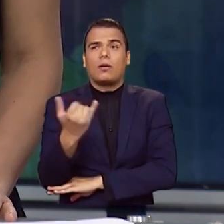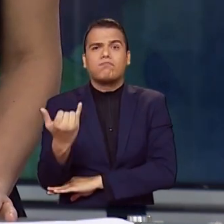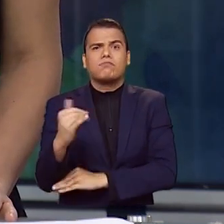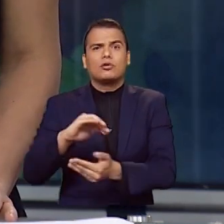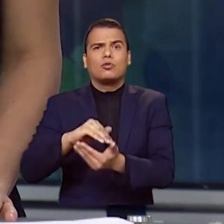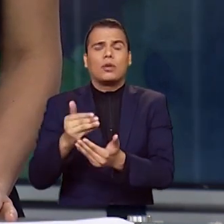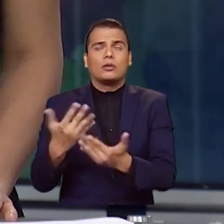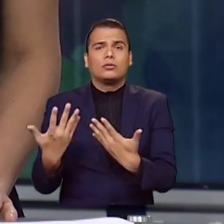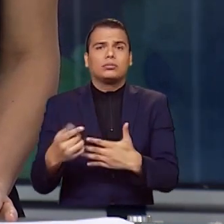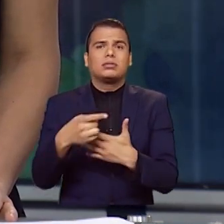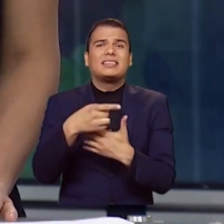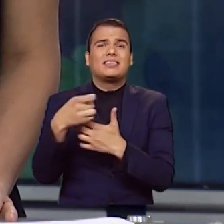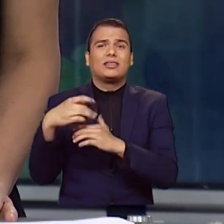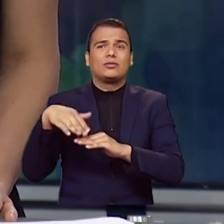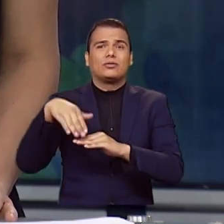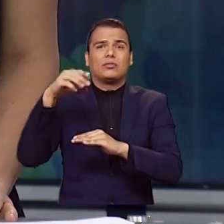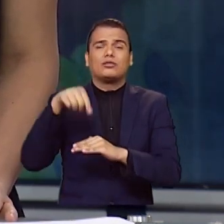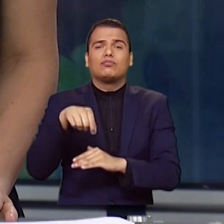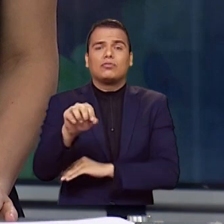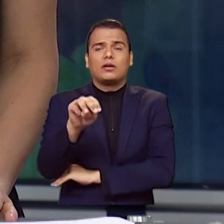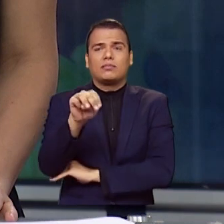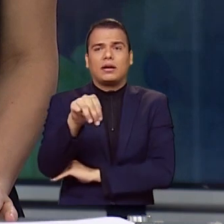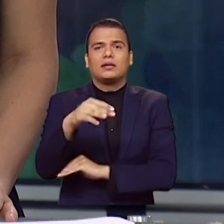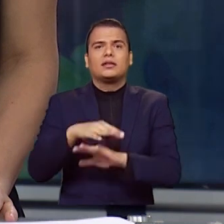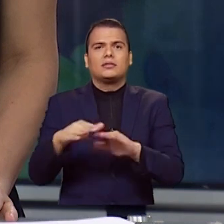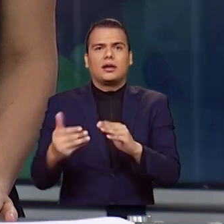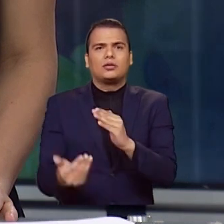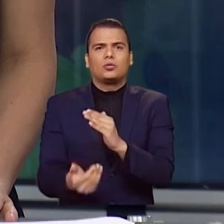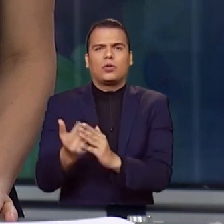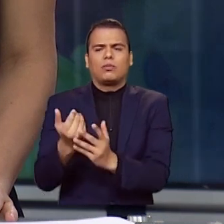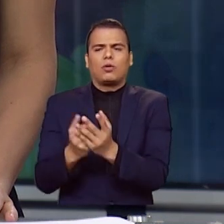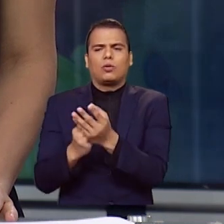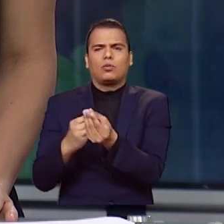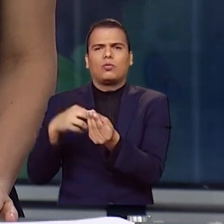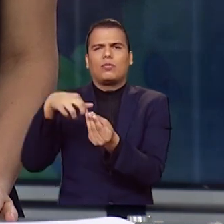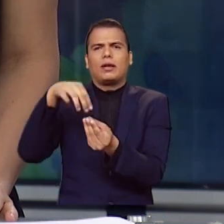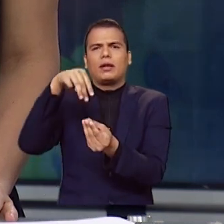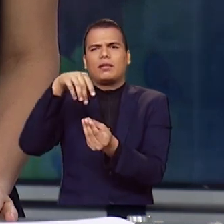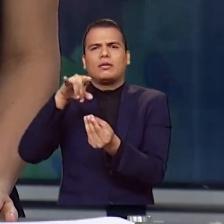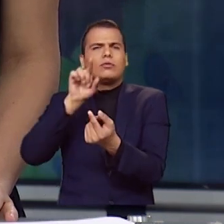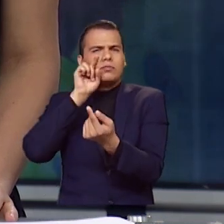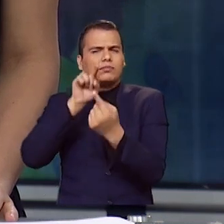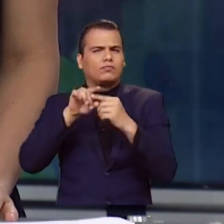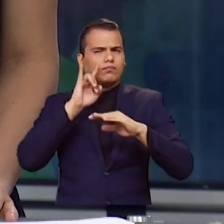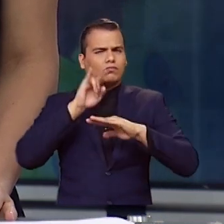casos positivos, y donde el próximo martes se instalará un puesto de mando unificado para apoyar